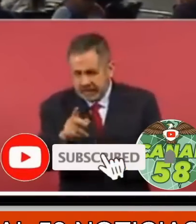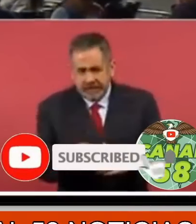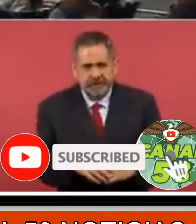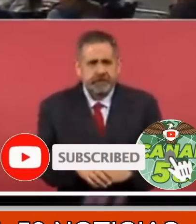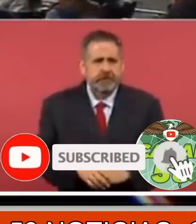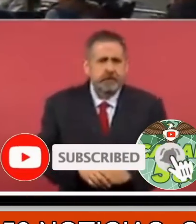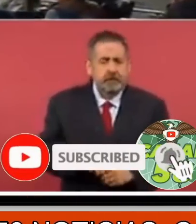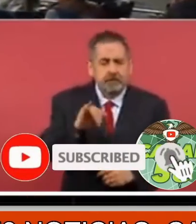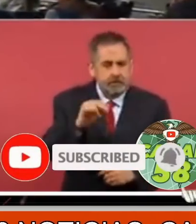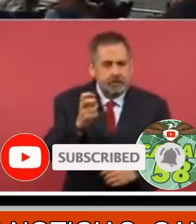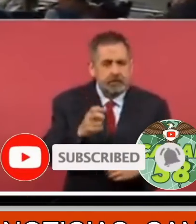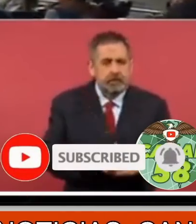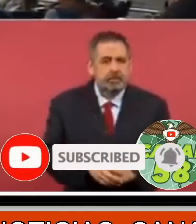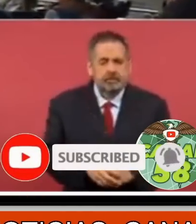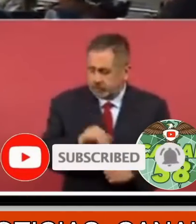Sí,